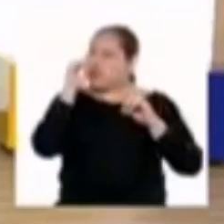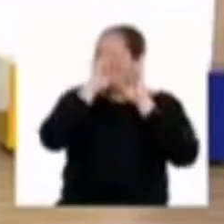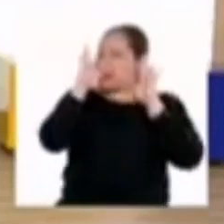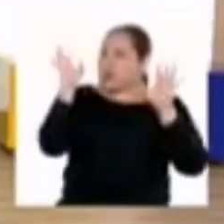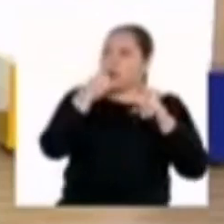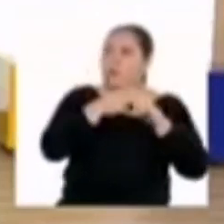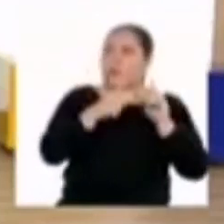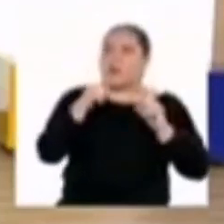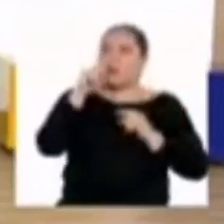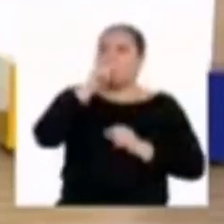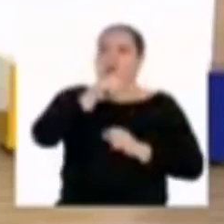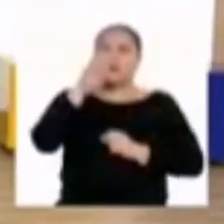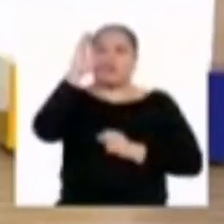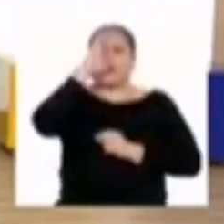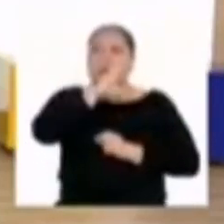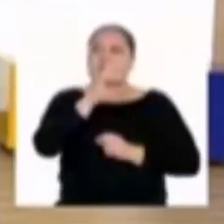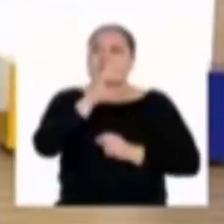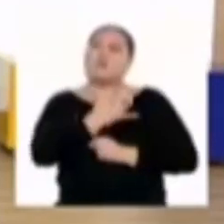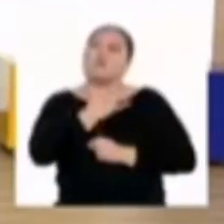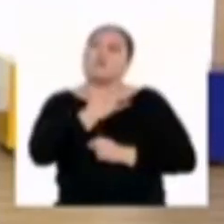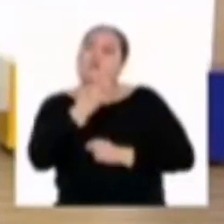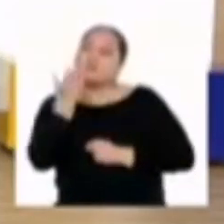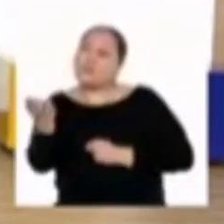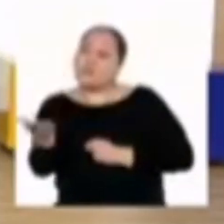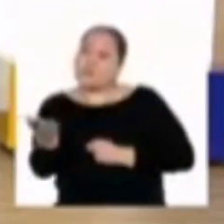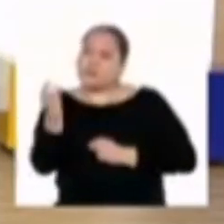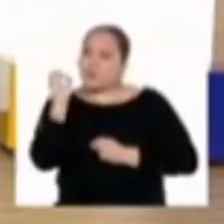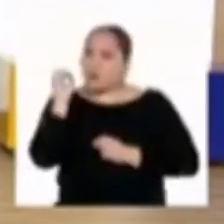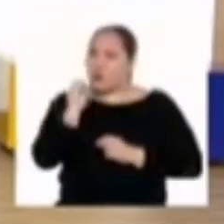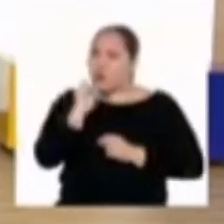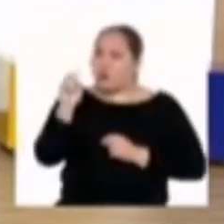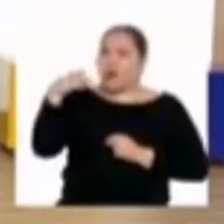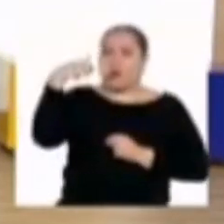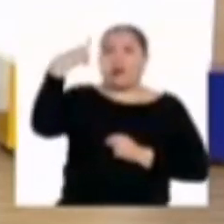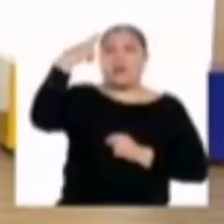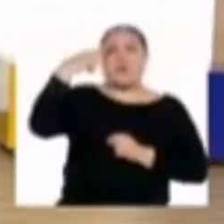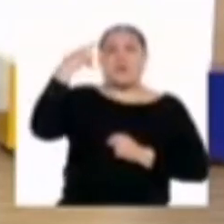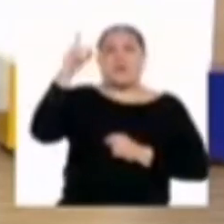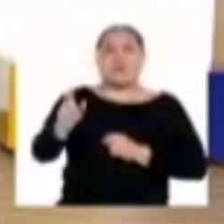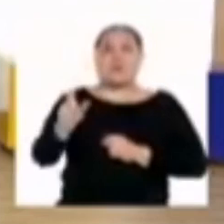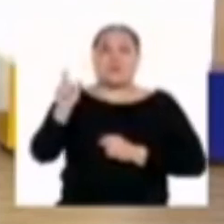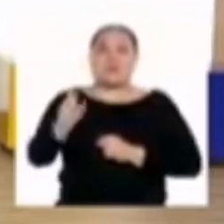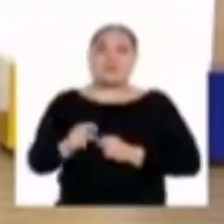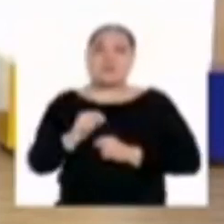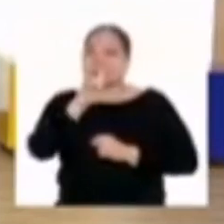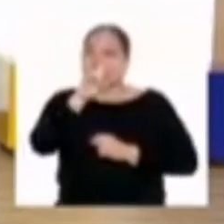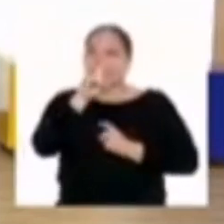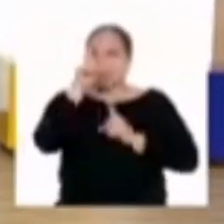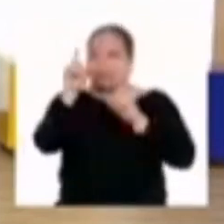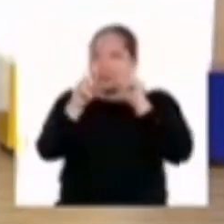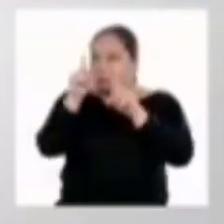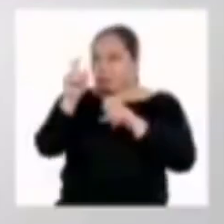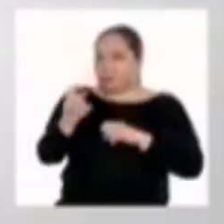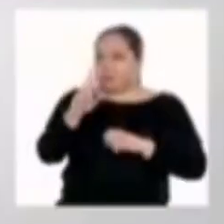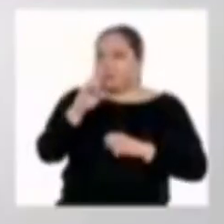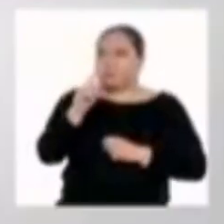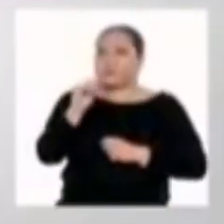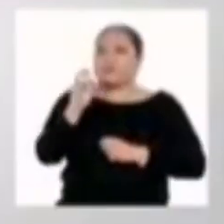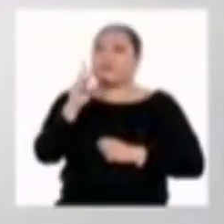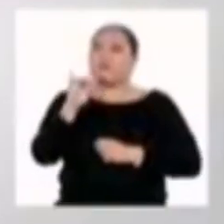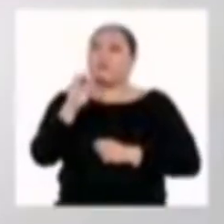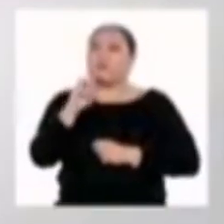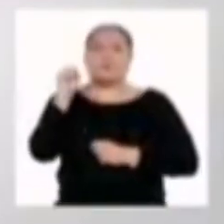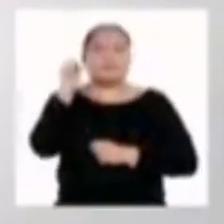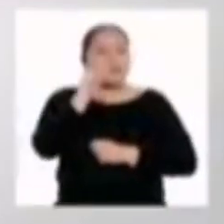claro, pero creo que busca apelar a los sentimientos o la reflexión utilizando preguntas retóricas.